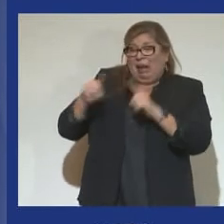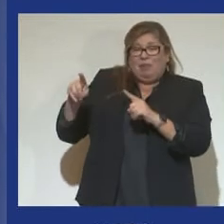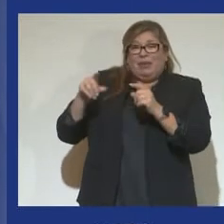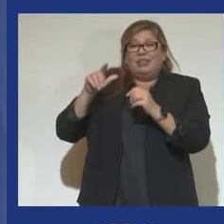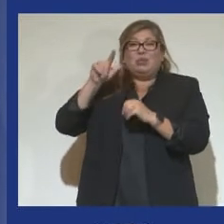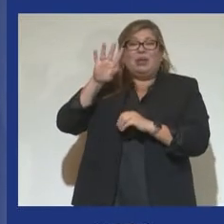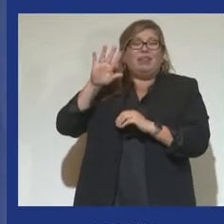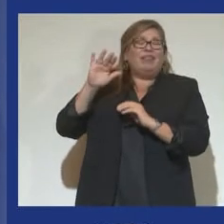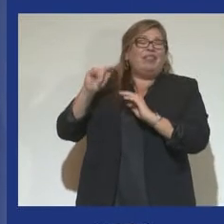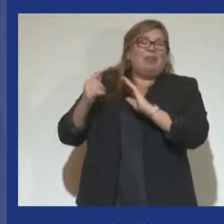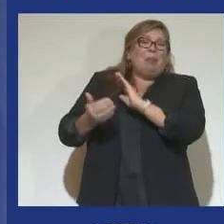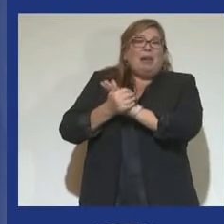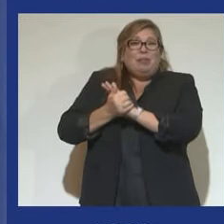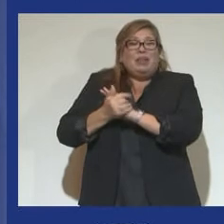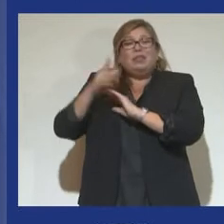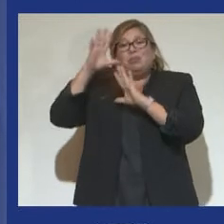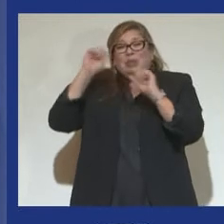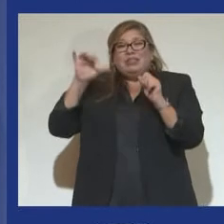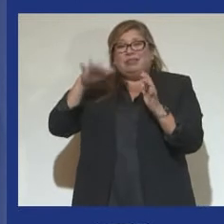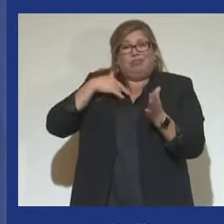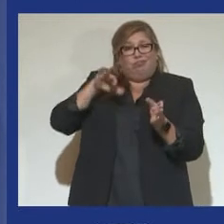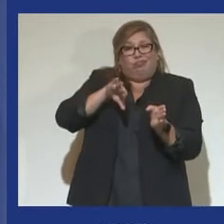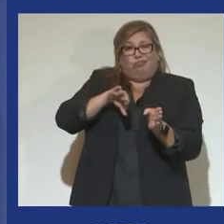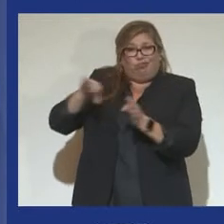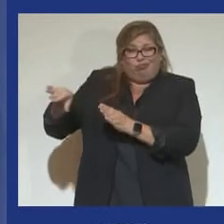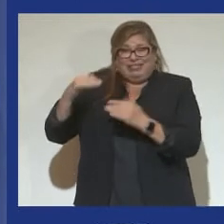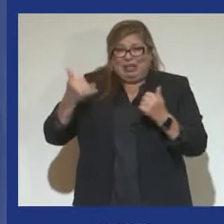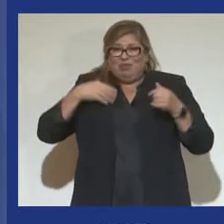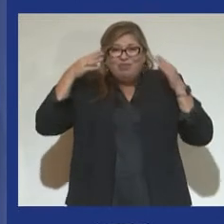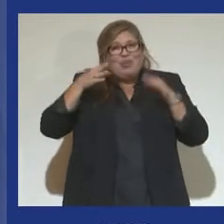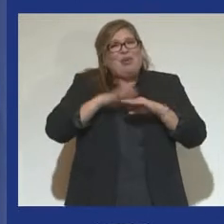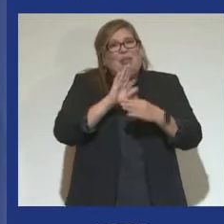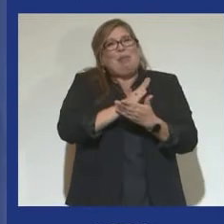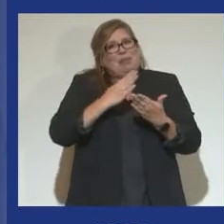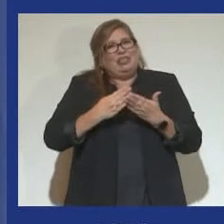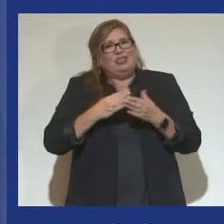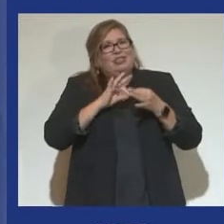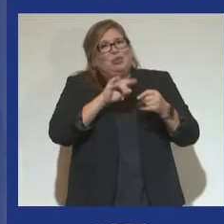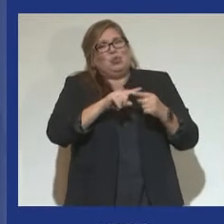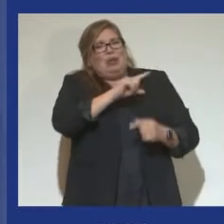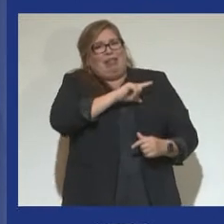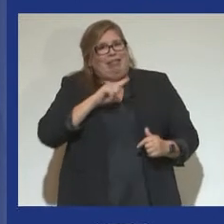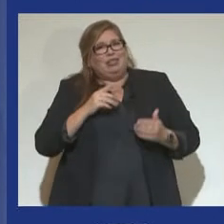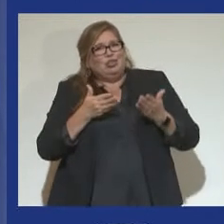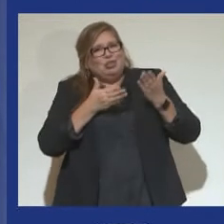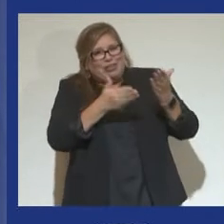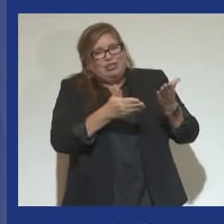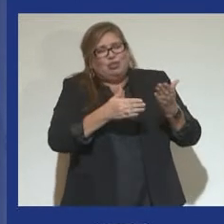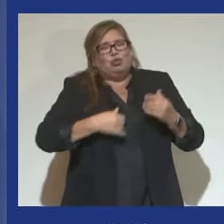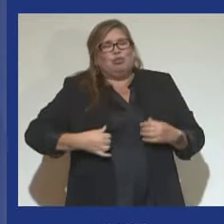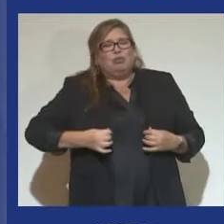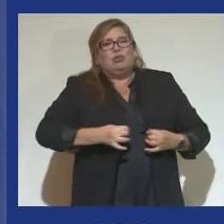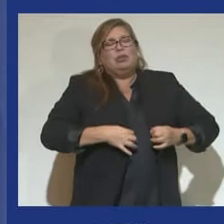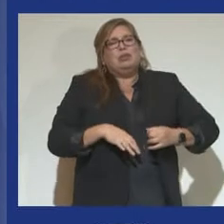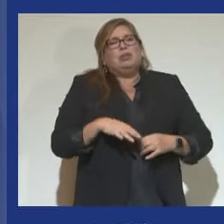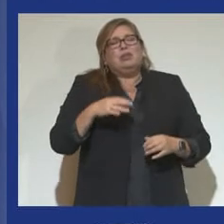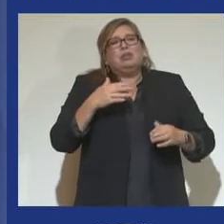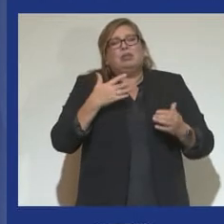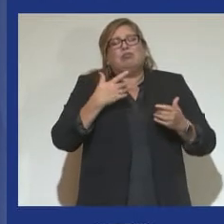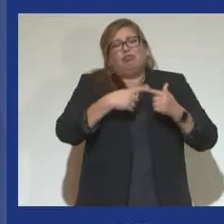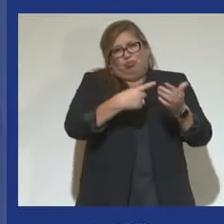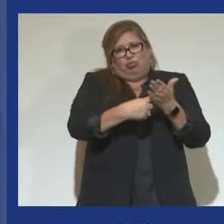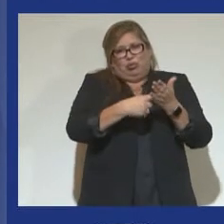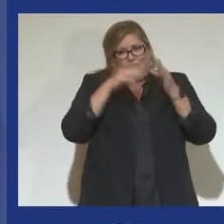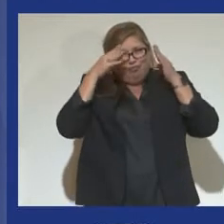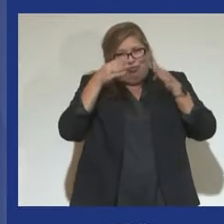pregunta de la mesa voy a responder su primera parte de la pregunta estoy enfocado en las en nuestro presupuesto y en nuestros problemas inmediatos